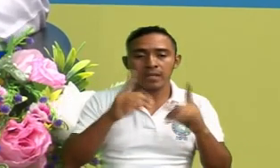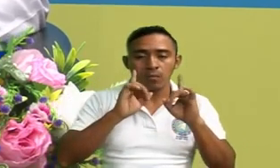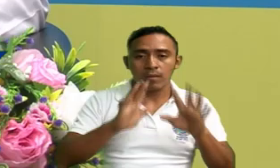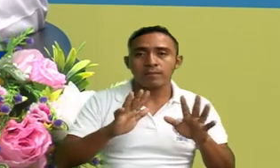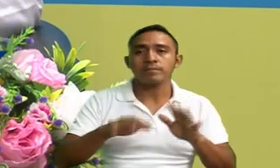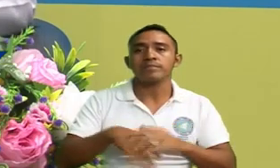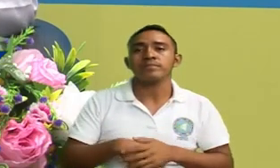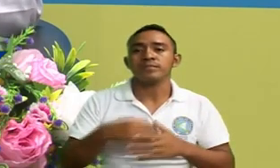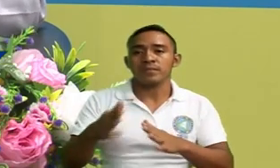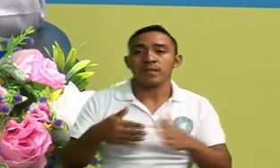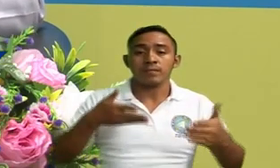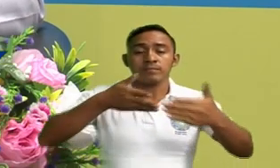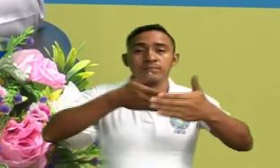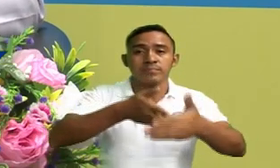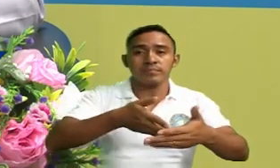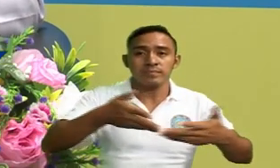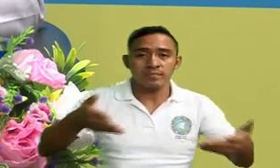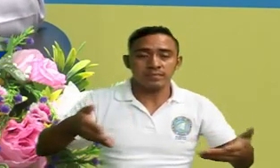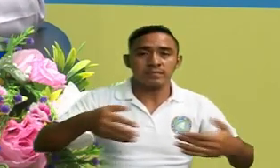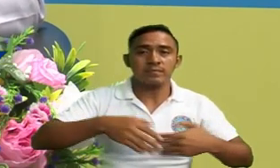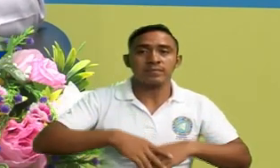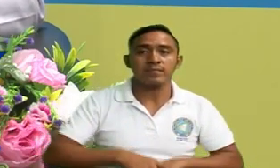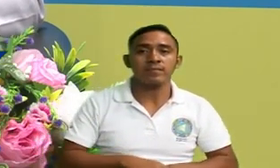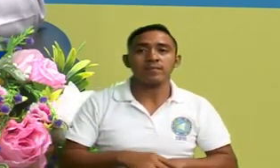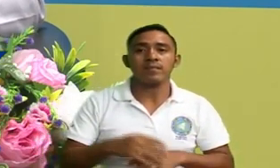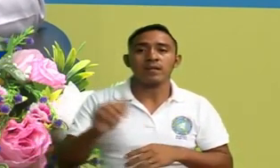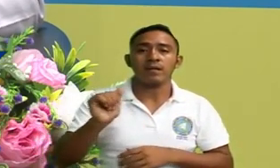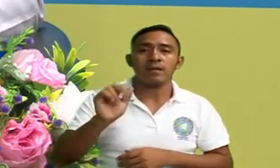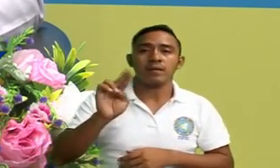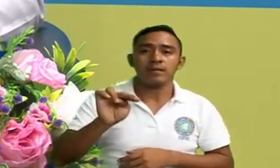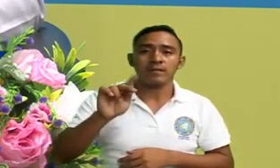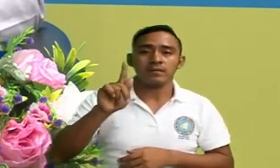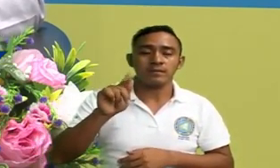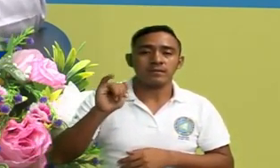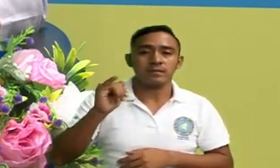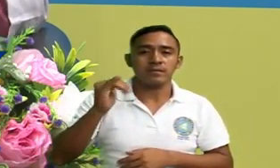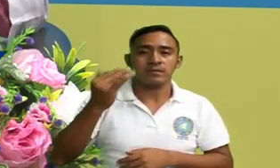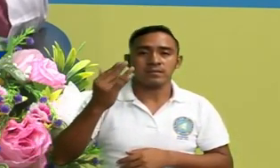que se quiera suspender el tratamiento con los antiansiolíticos,